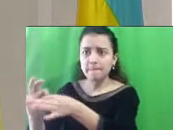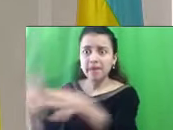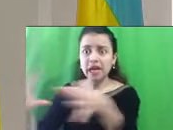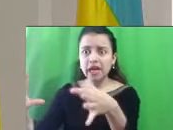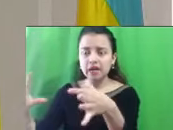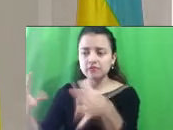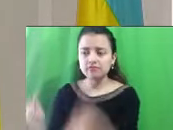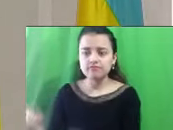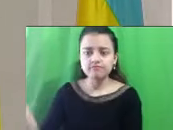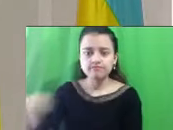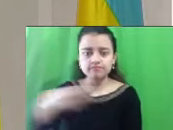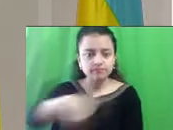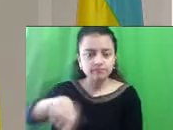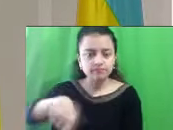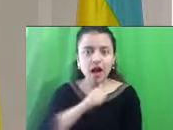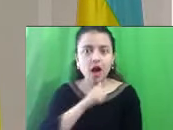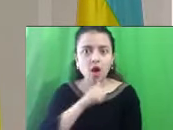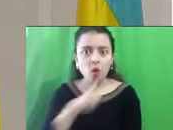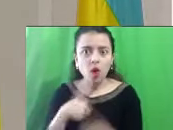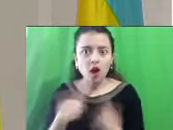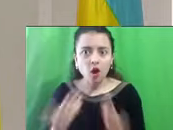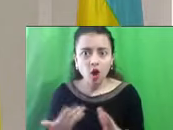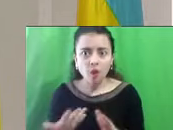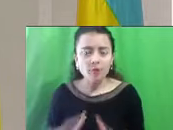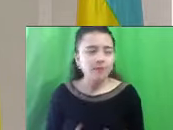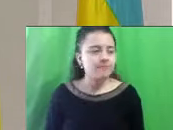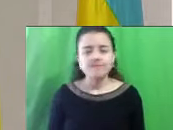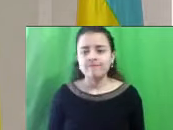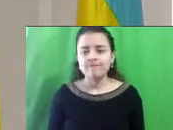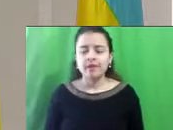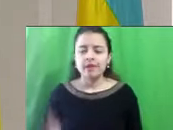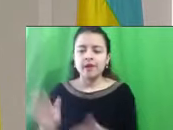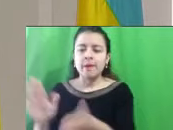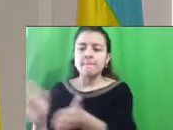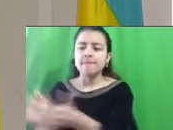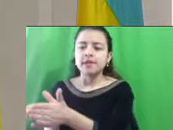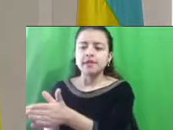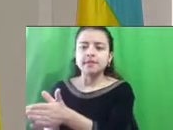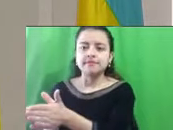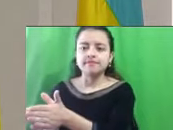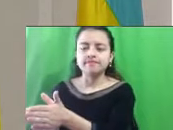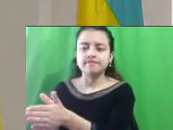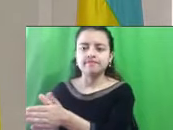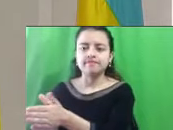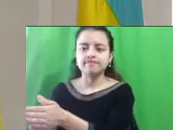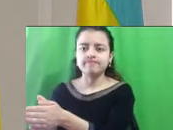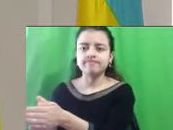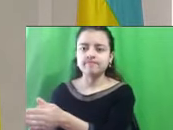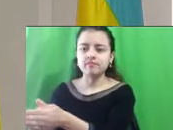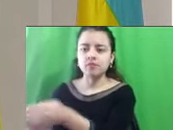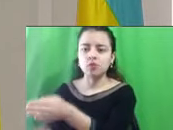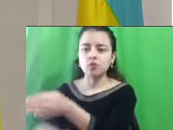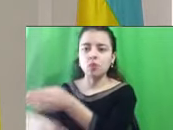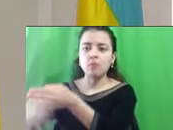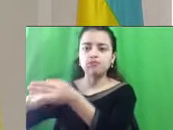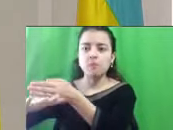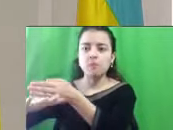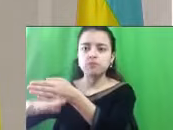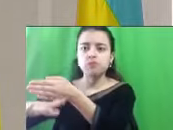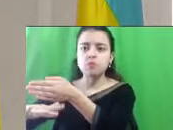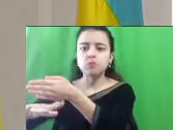a los embalses, lo que nos obligó obviamente a cerrar las compuertas y empezar a utilizar el agua de los